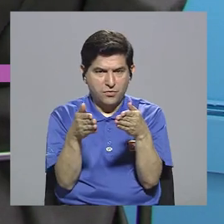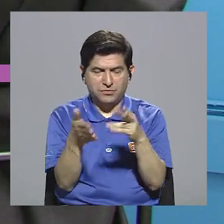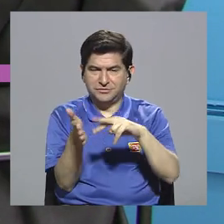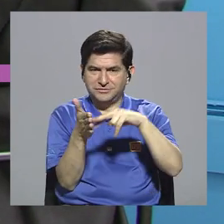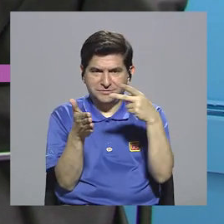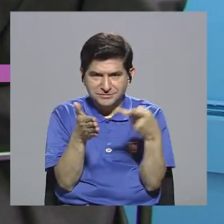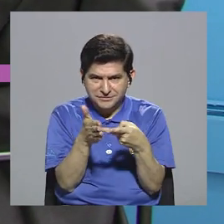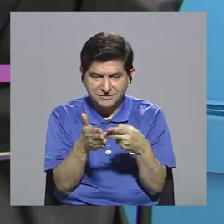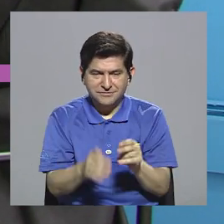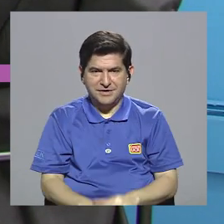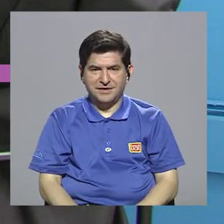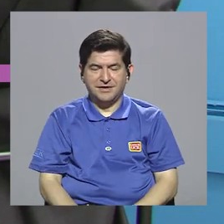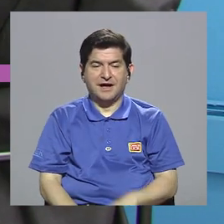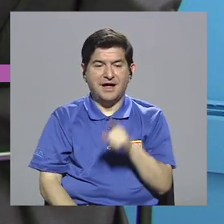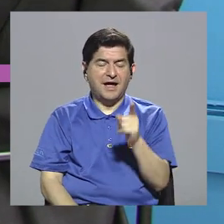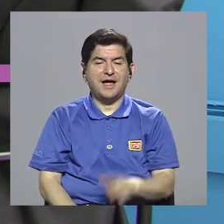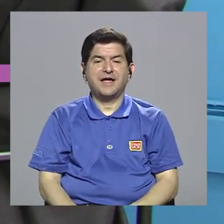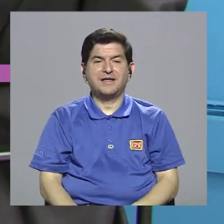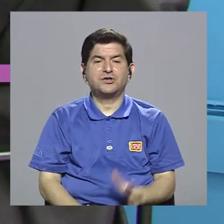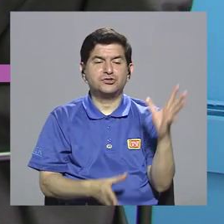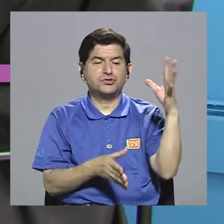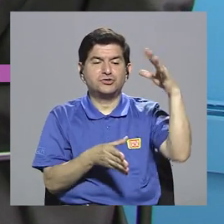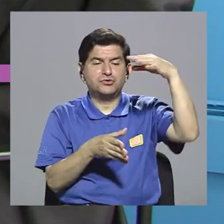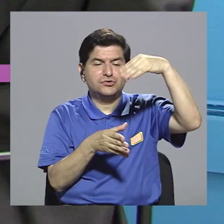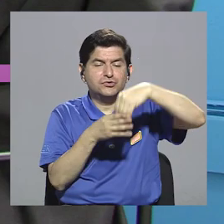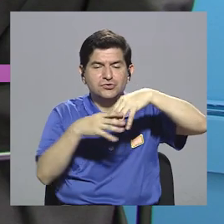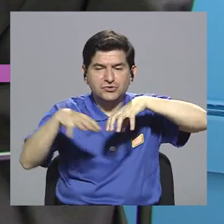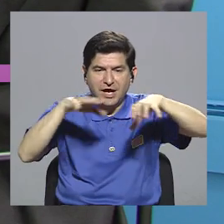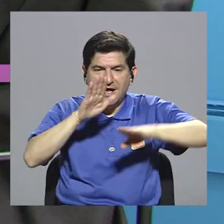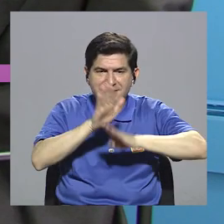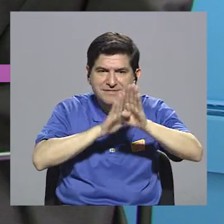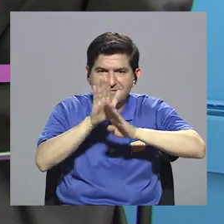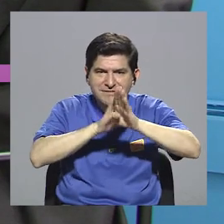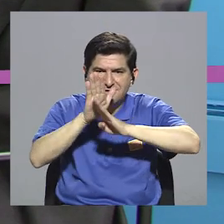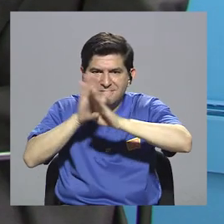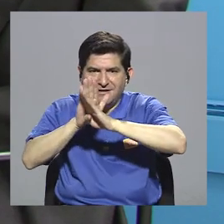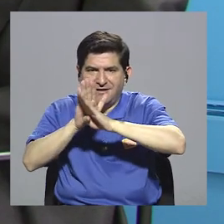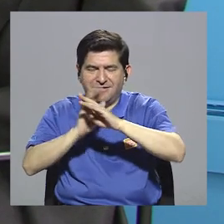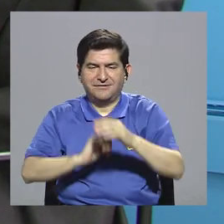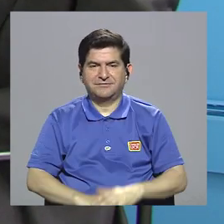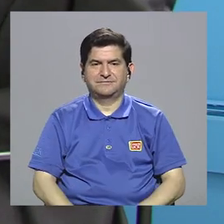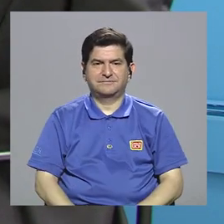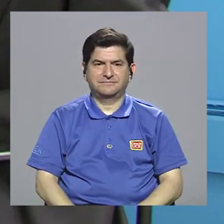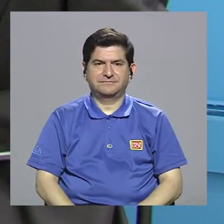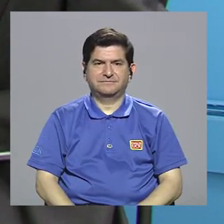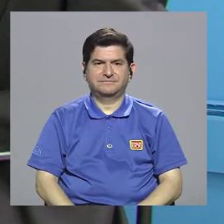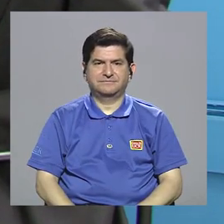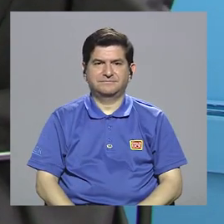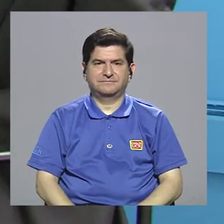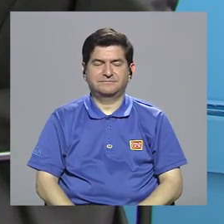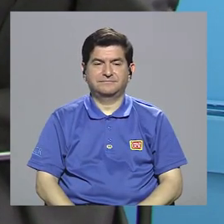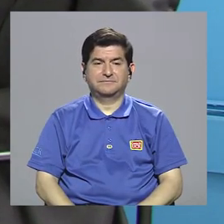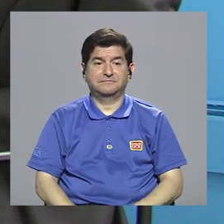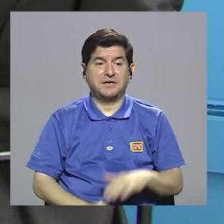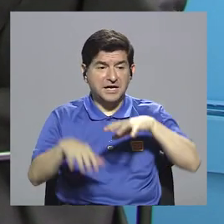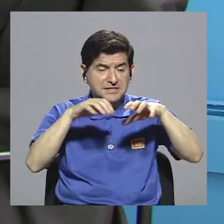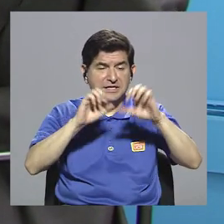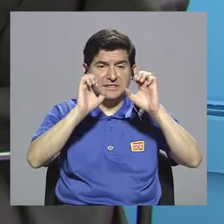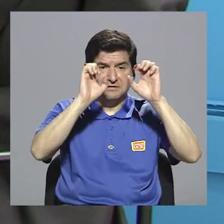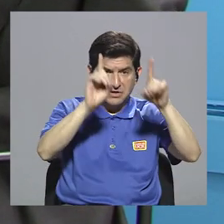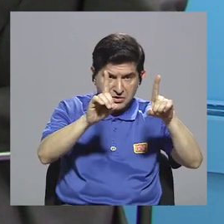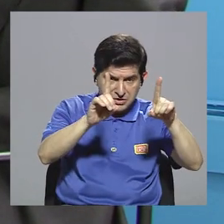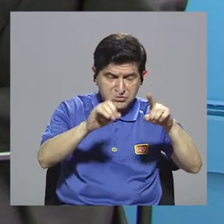a actividades de desarrollo actividades de de educación del adulto